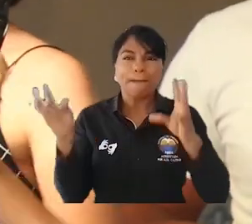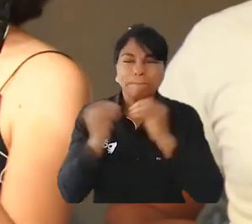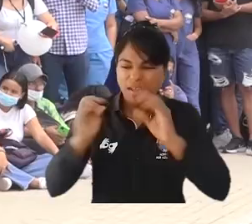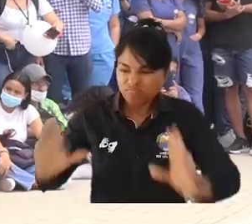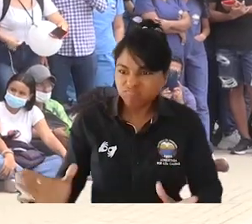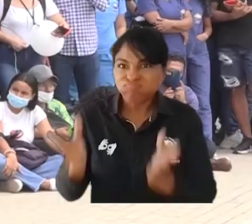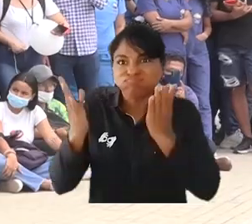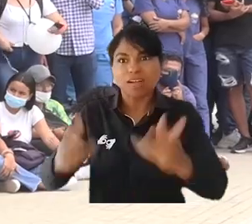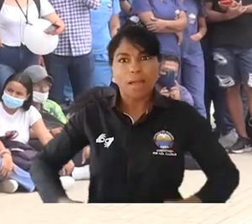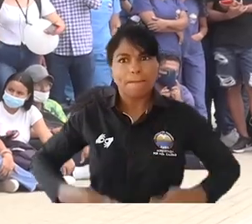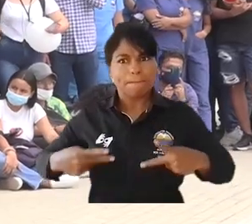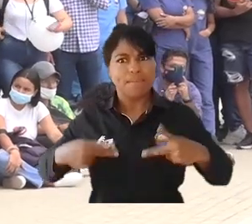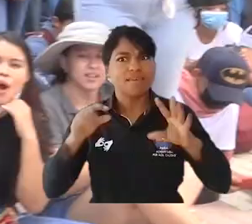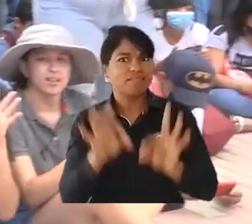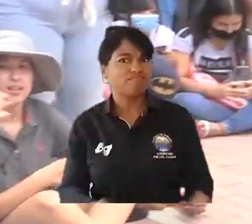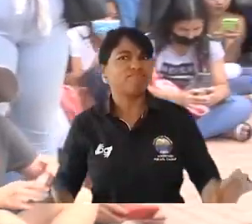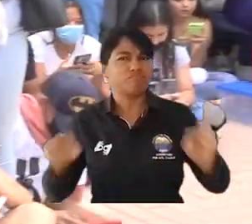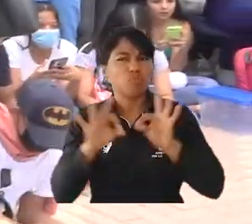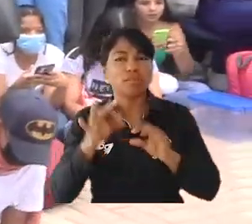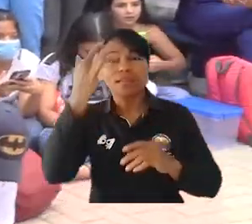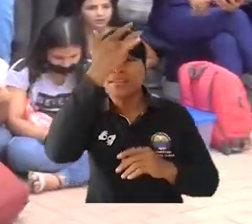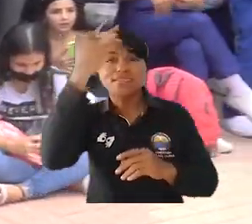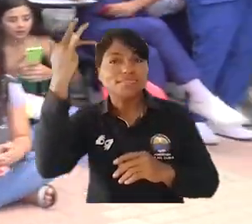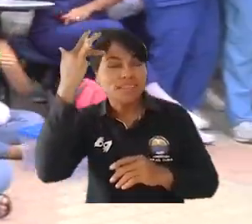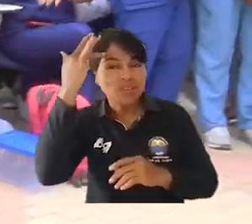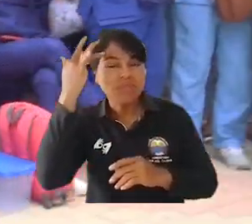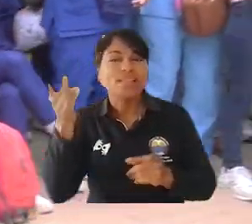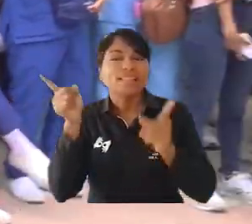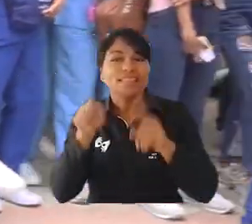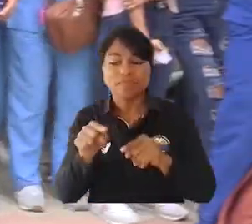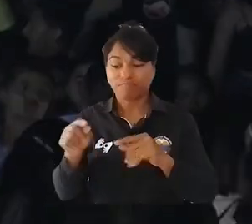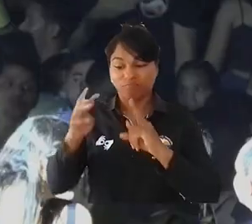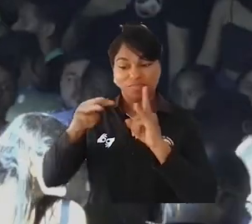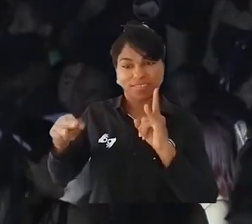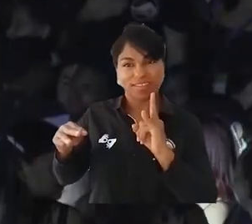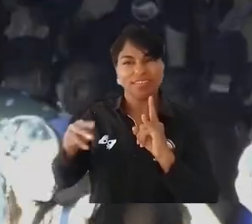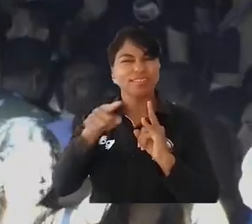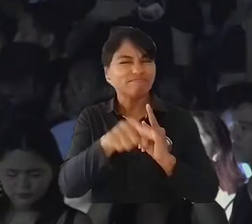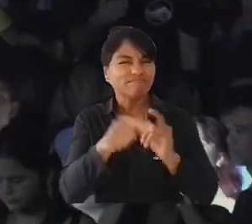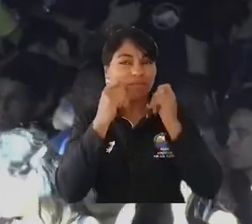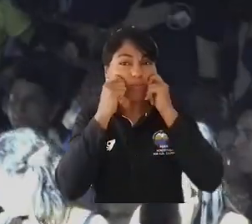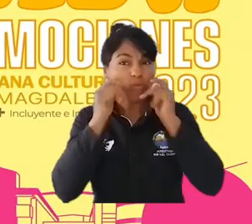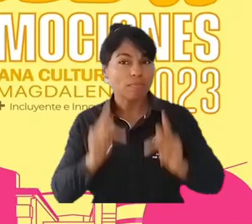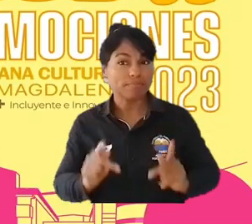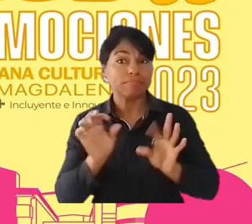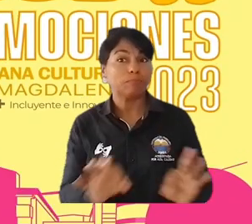de la vida en una coyuntura trascendental por la salud mental y así ratificar que para la institución primero es la